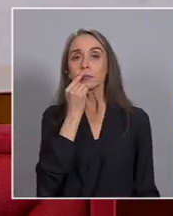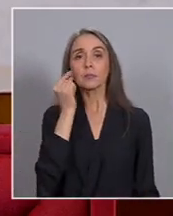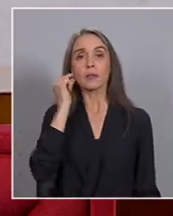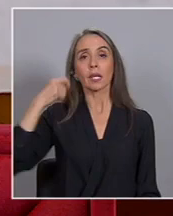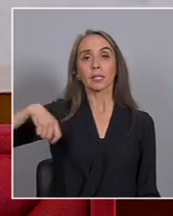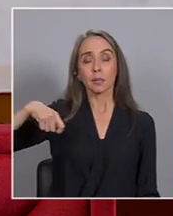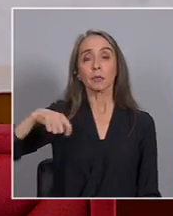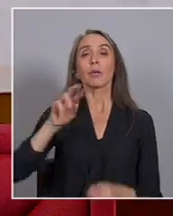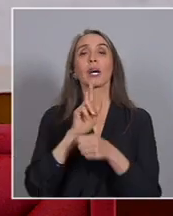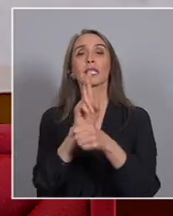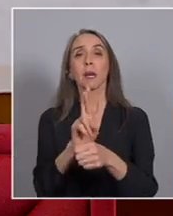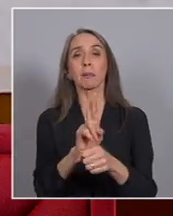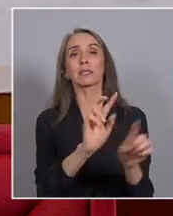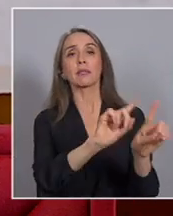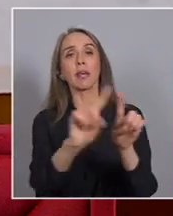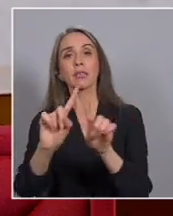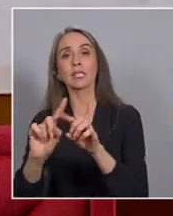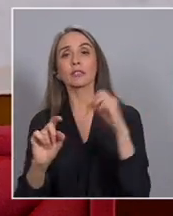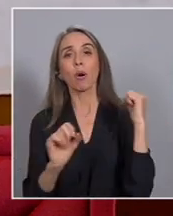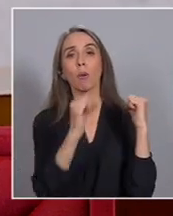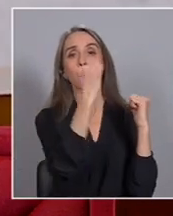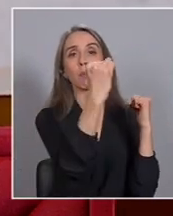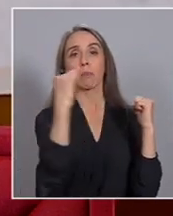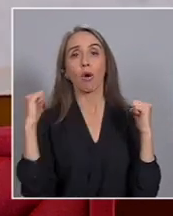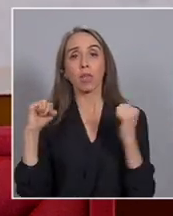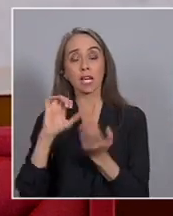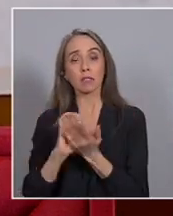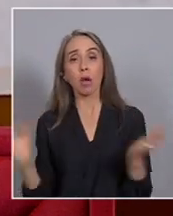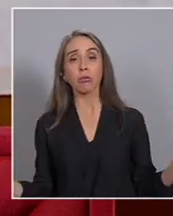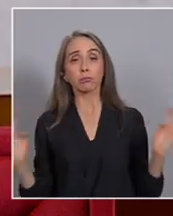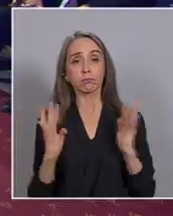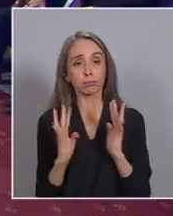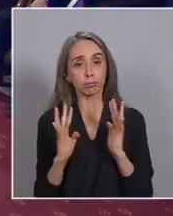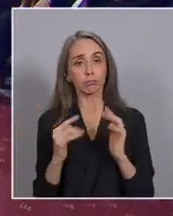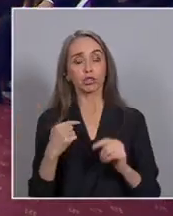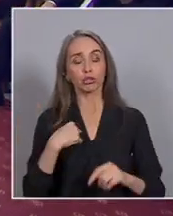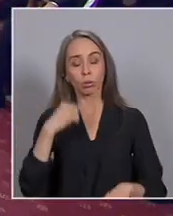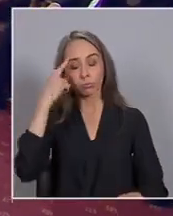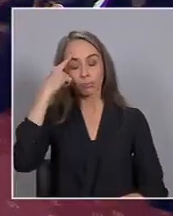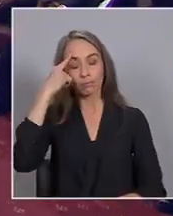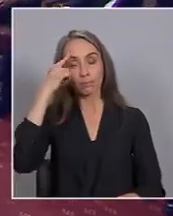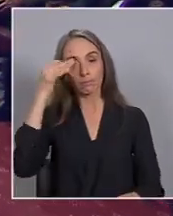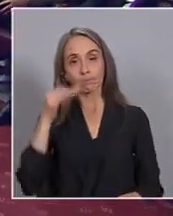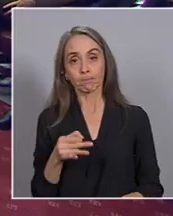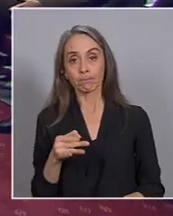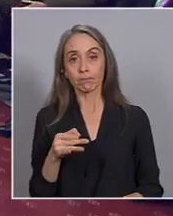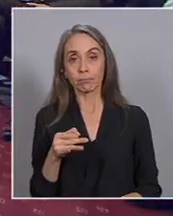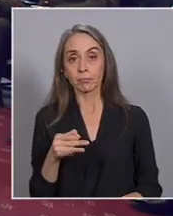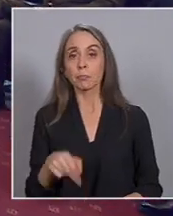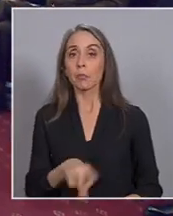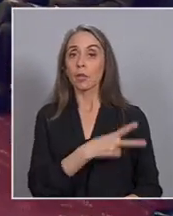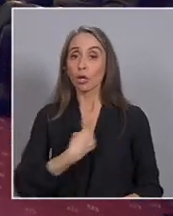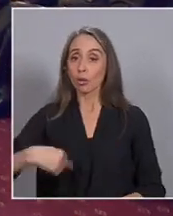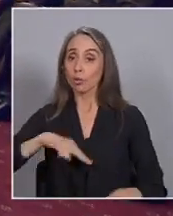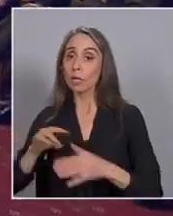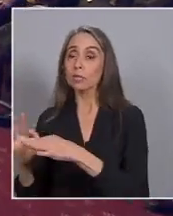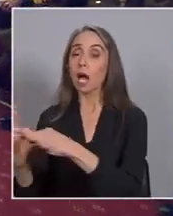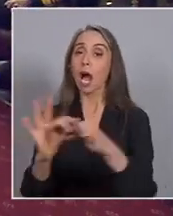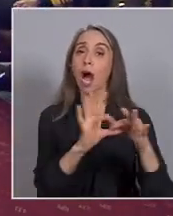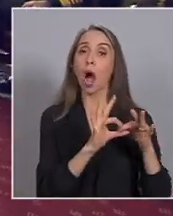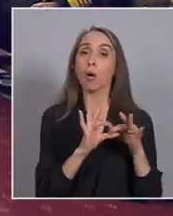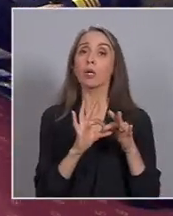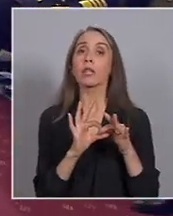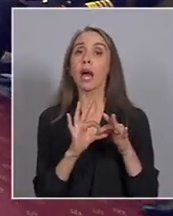parlamentarias, representantes de los diferentes poderes del Estado, estoy convencido que nuestra unidad es el arma